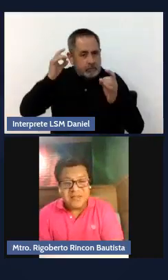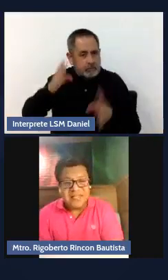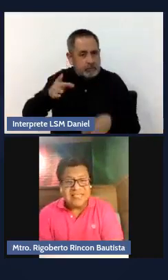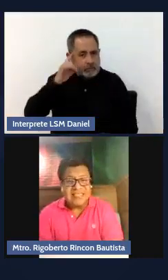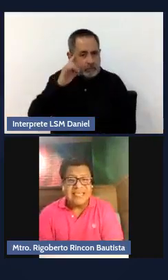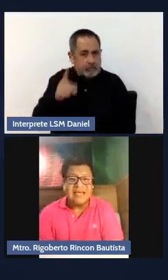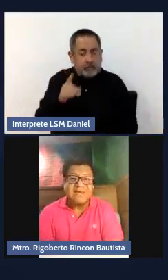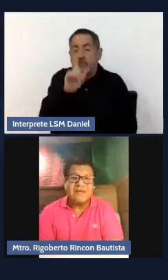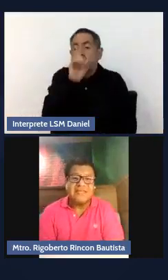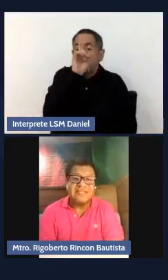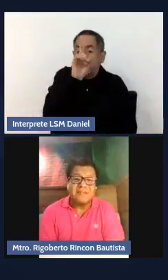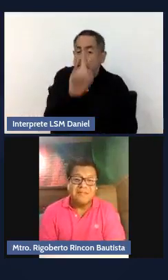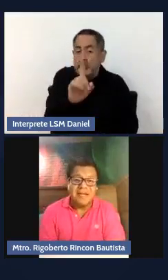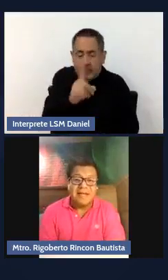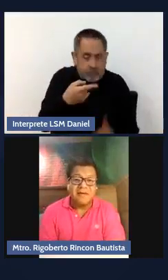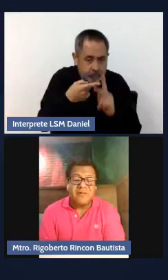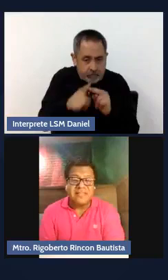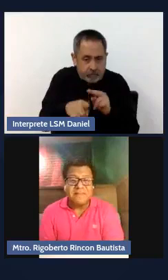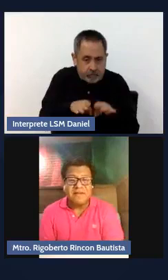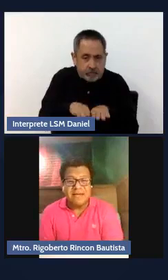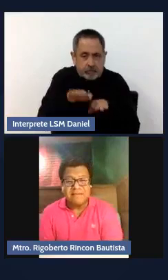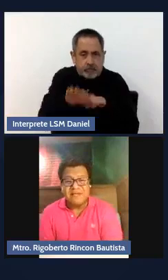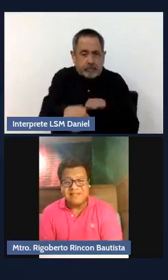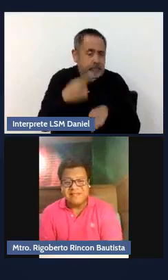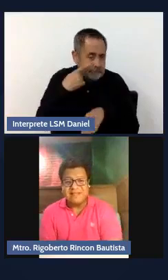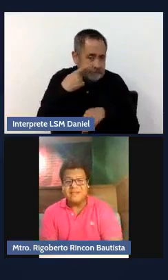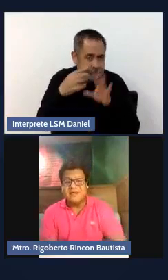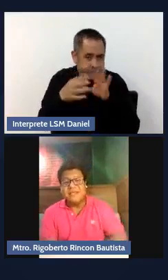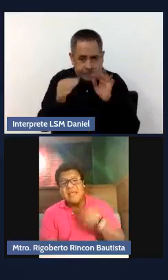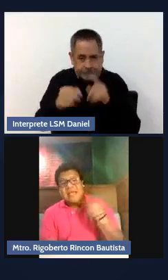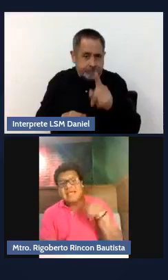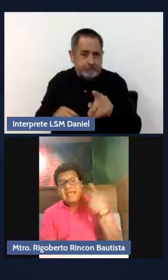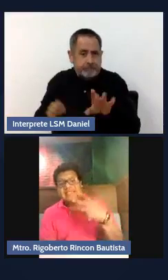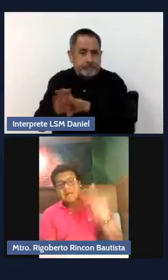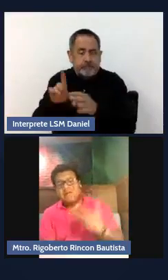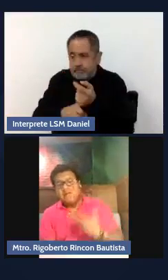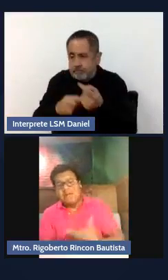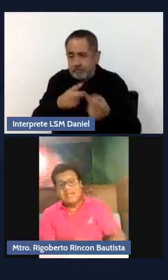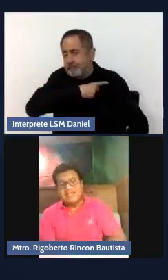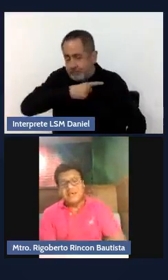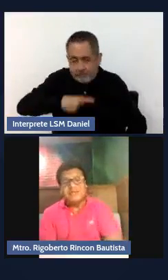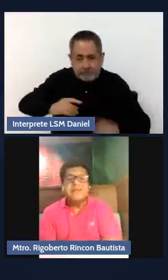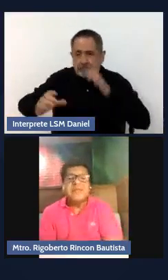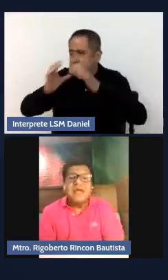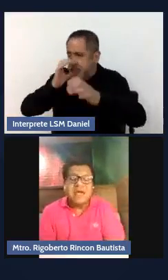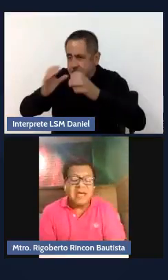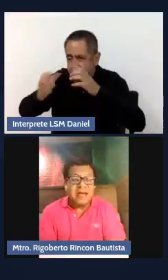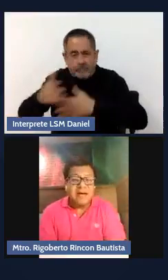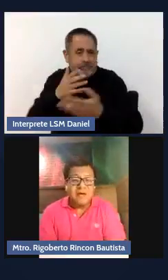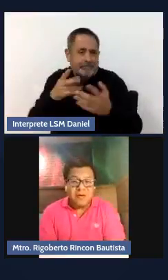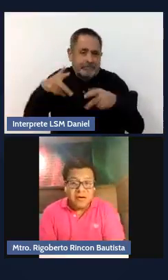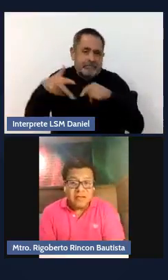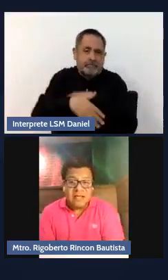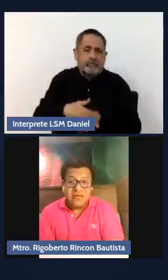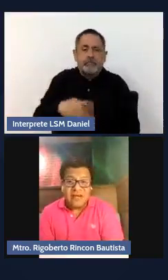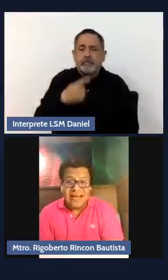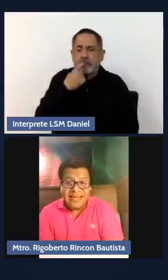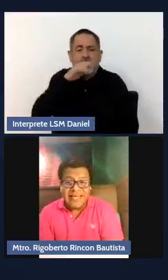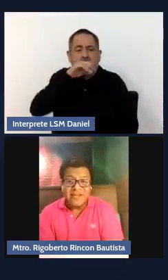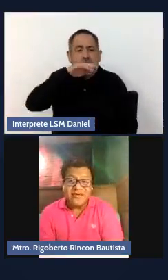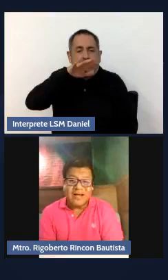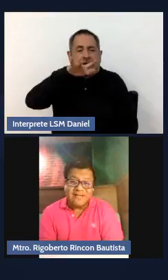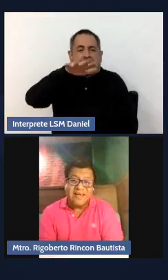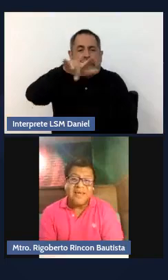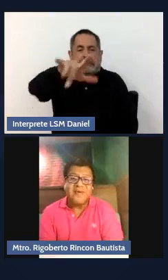que ver con esta primera presentación, que es la comunicación. El mal olor, tanto en el aliento,